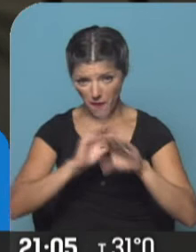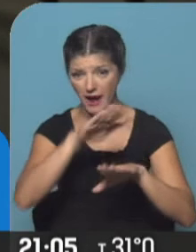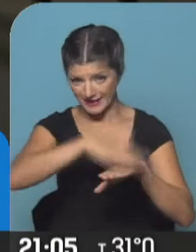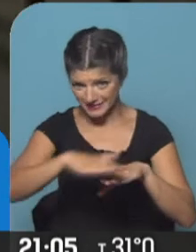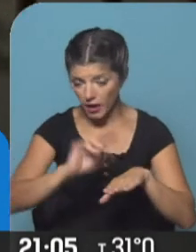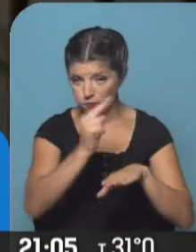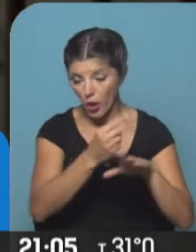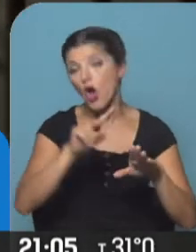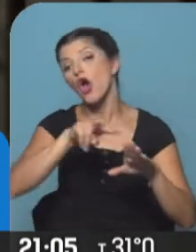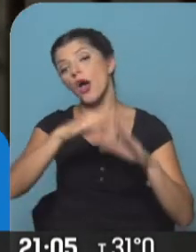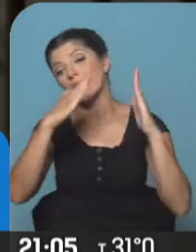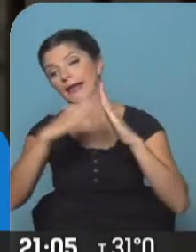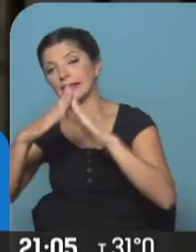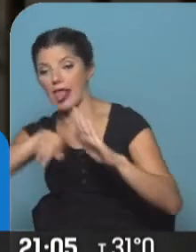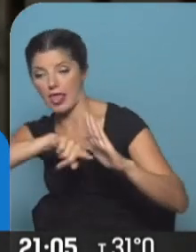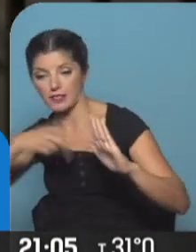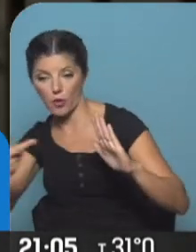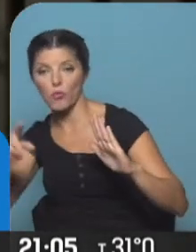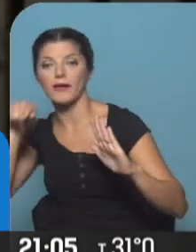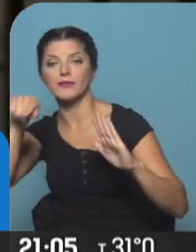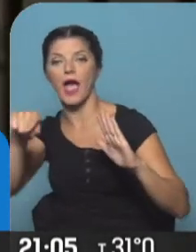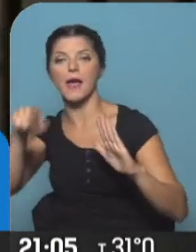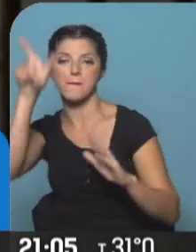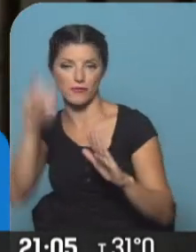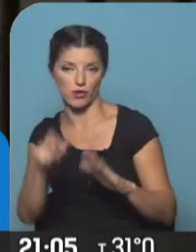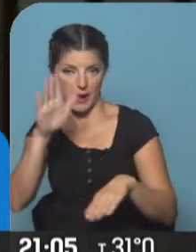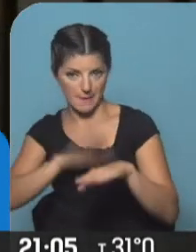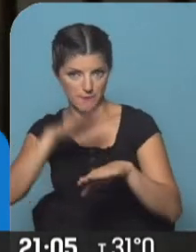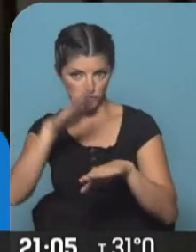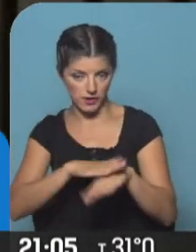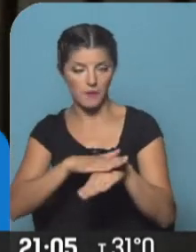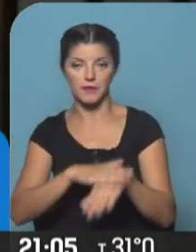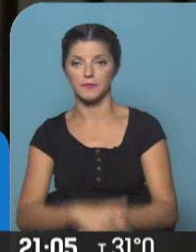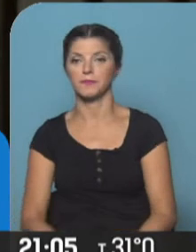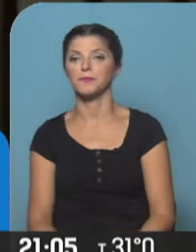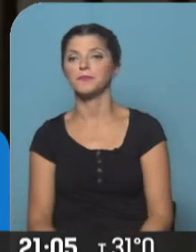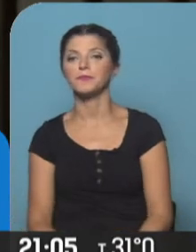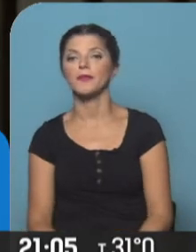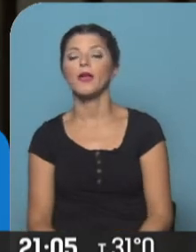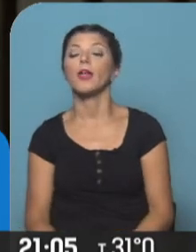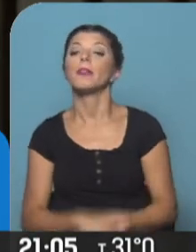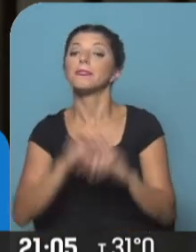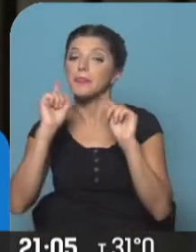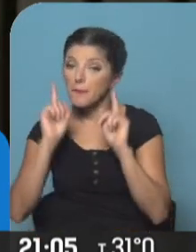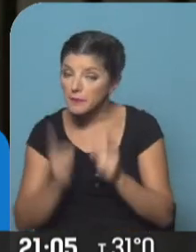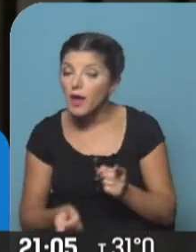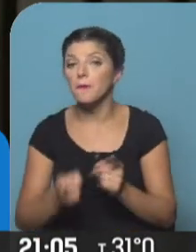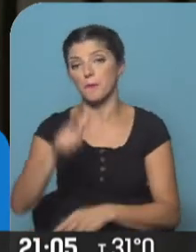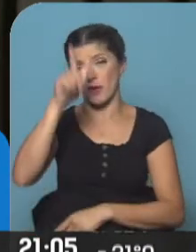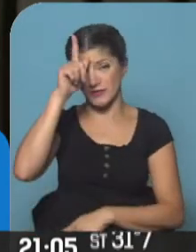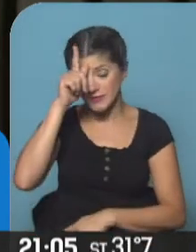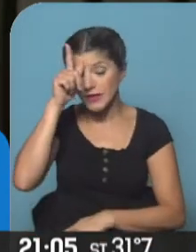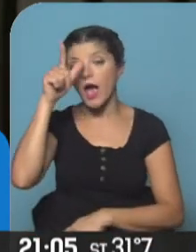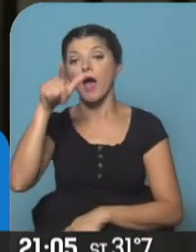de familiares y amigos de la niña de siete años fallecida también hubo incidentes con la policía cuando